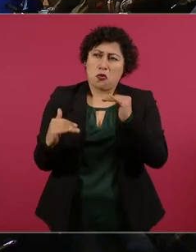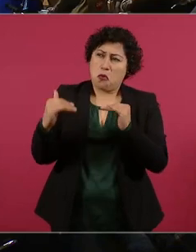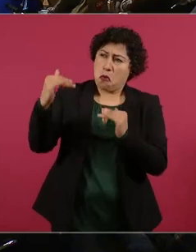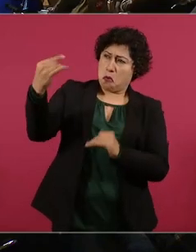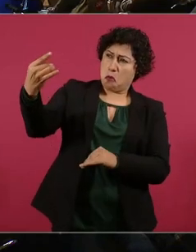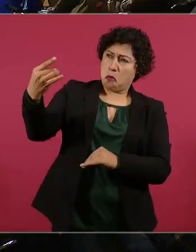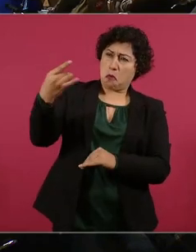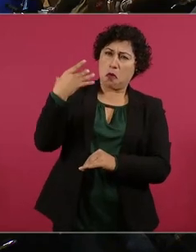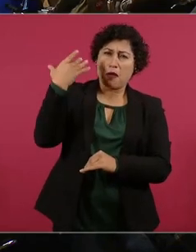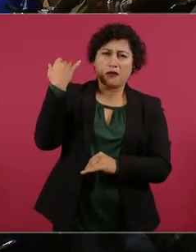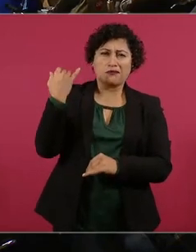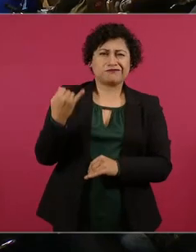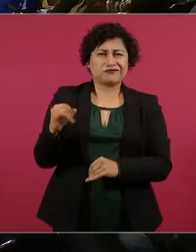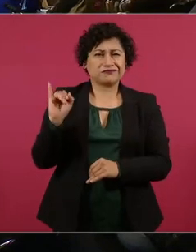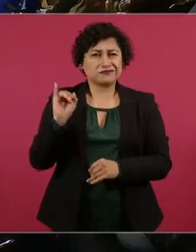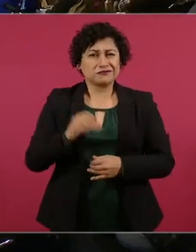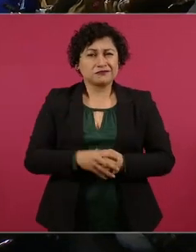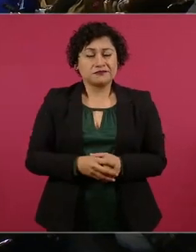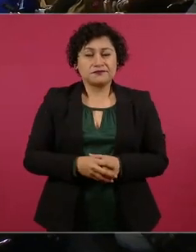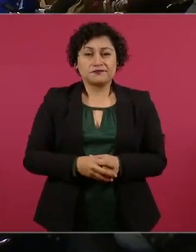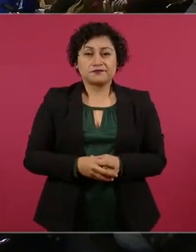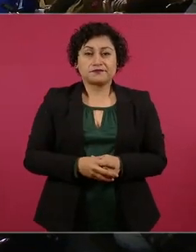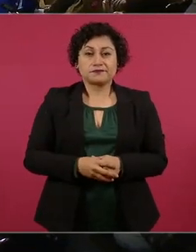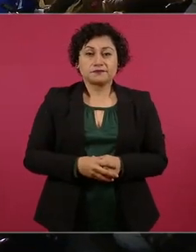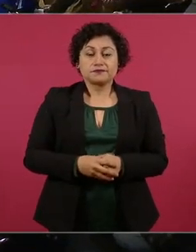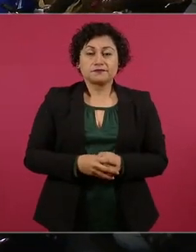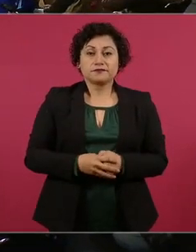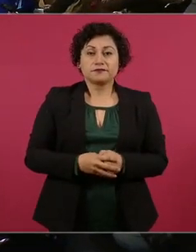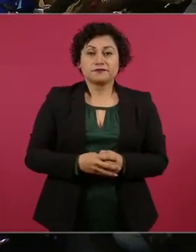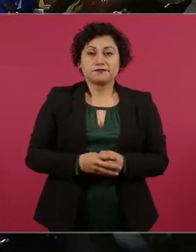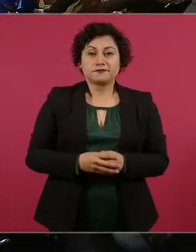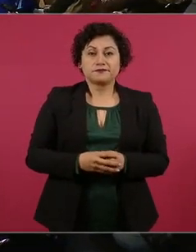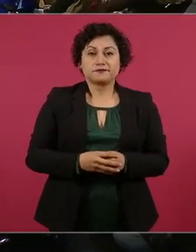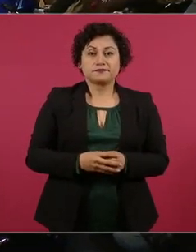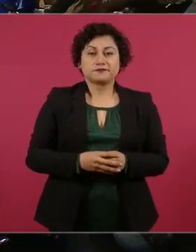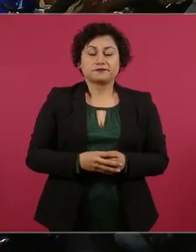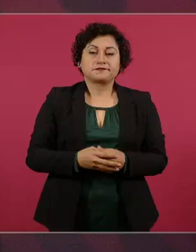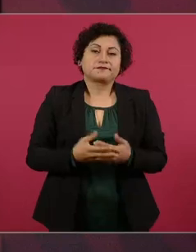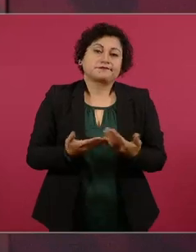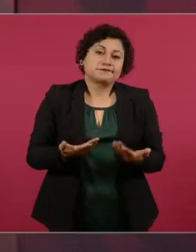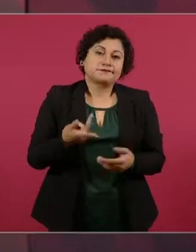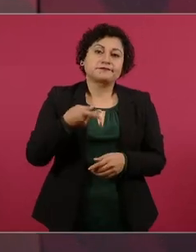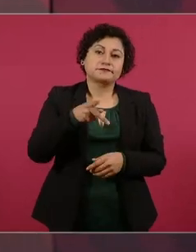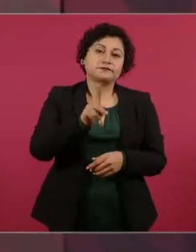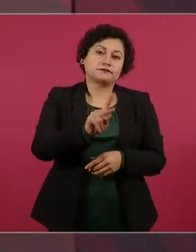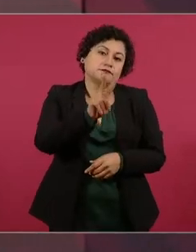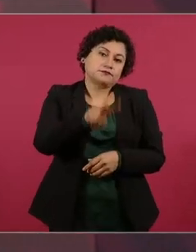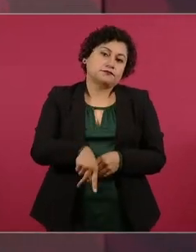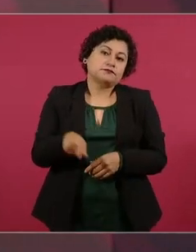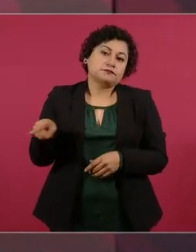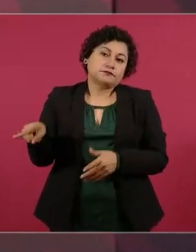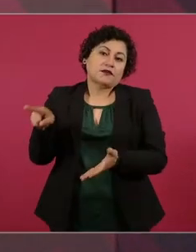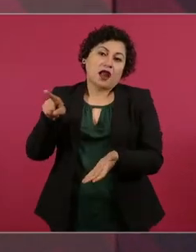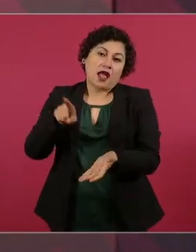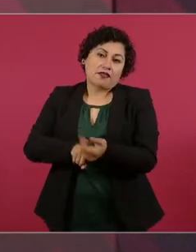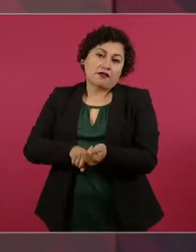ventaja. Y como era amigo del gobernador de